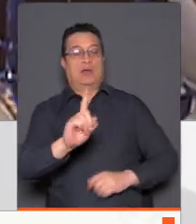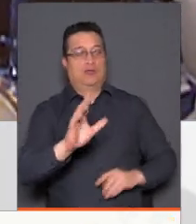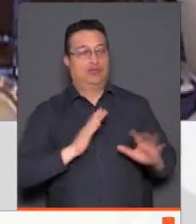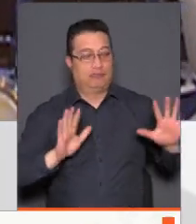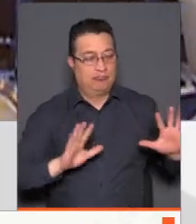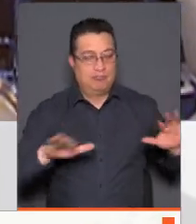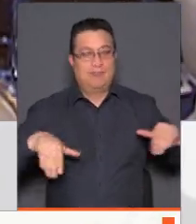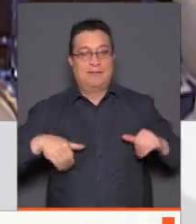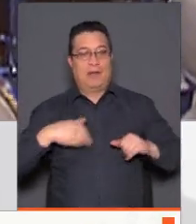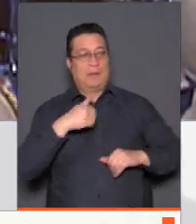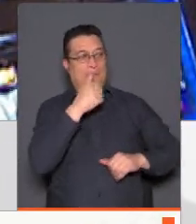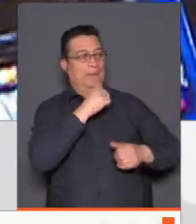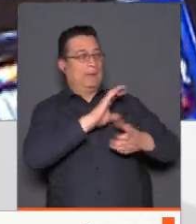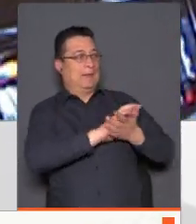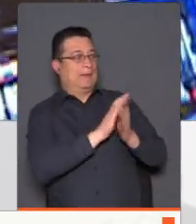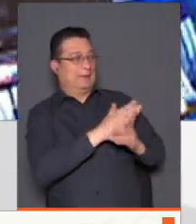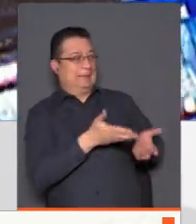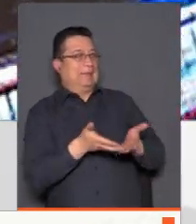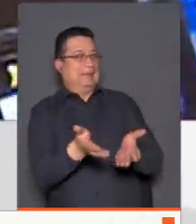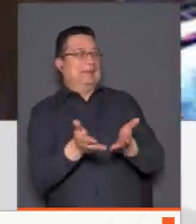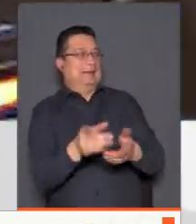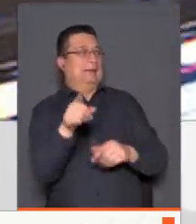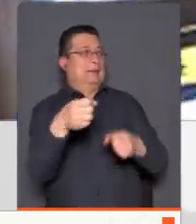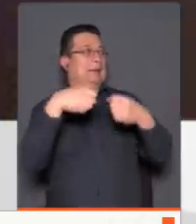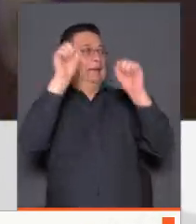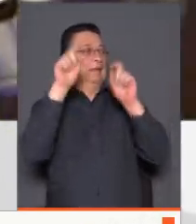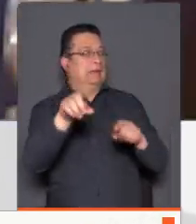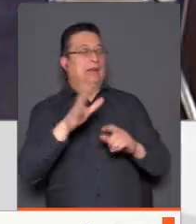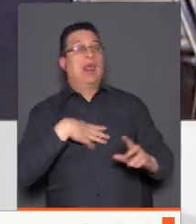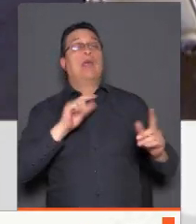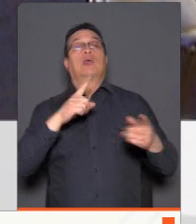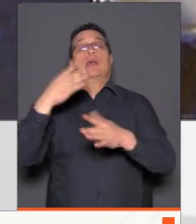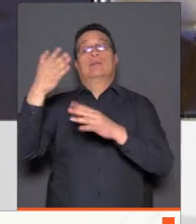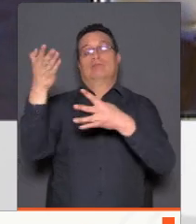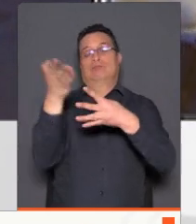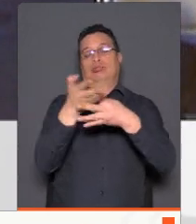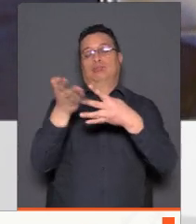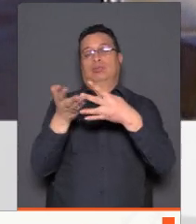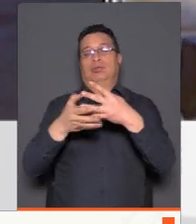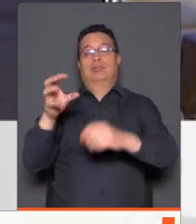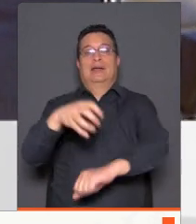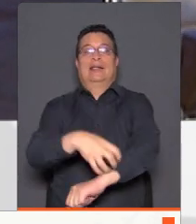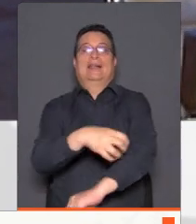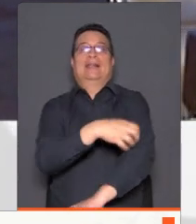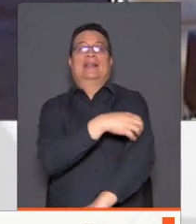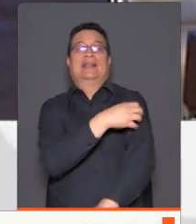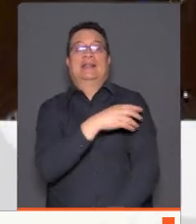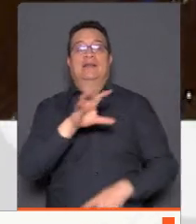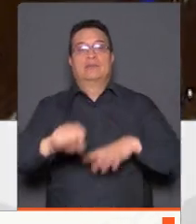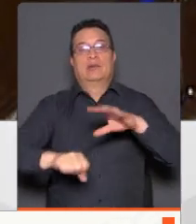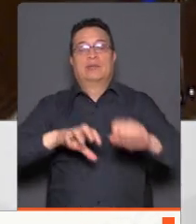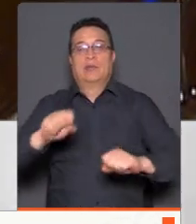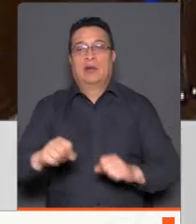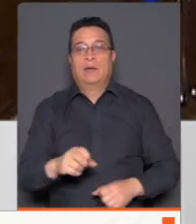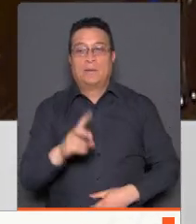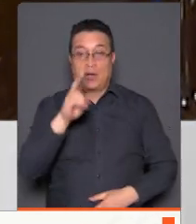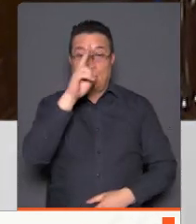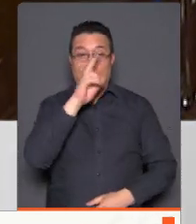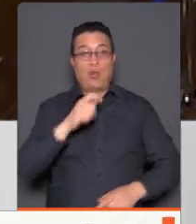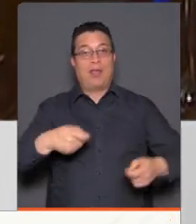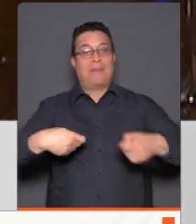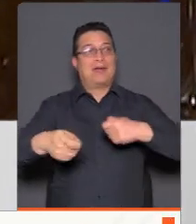Y así, básicamente, es sencillo que eventualmente se podrían haber repartido esos casinos, esas concesiones. Es como repartirse el